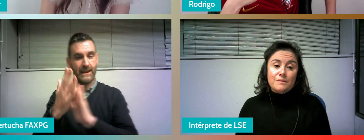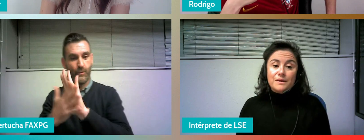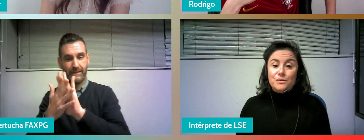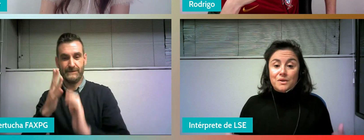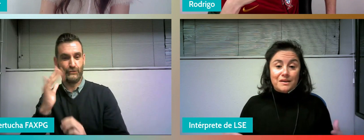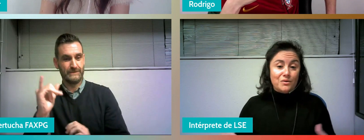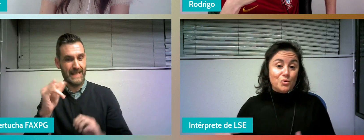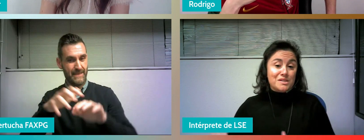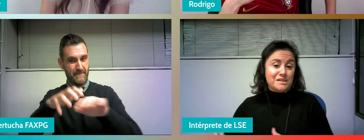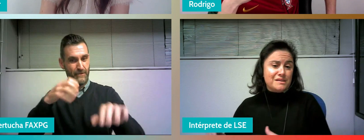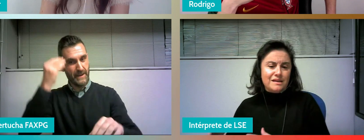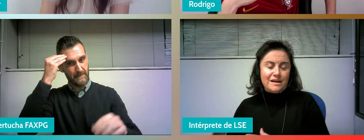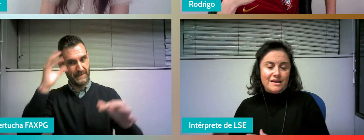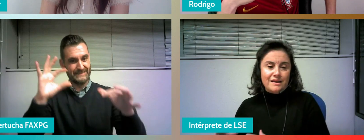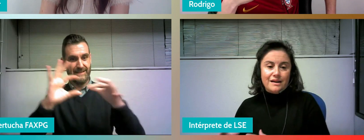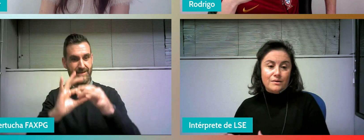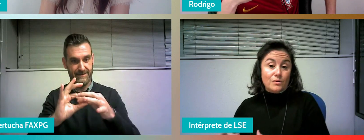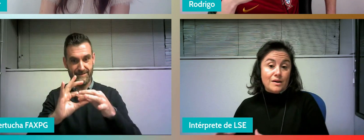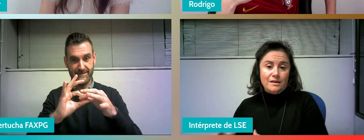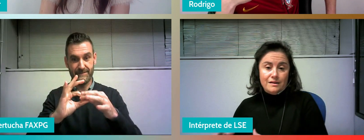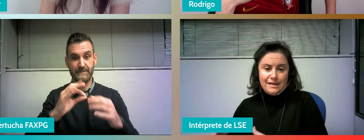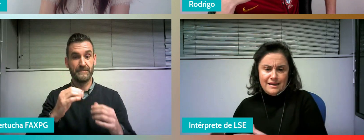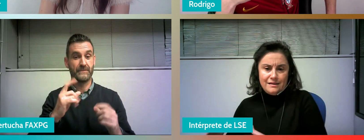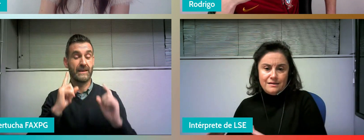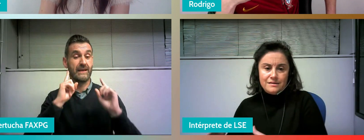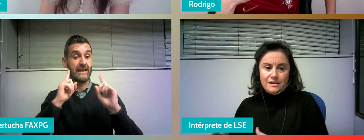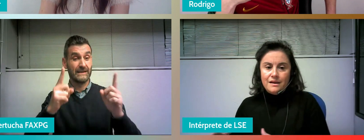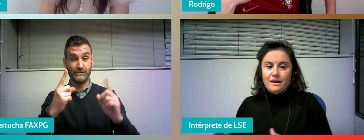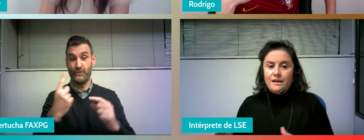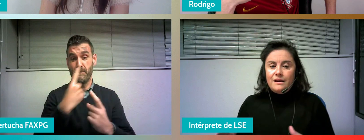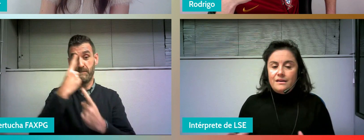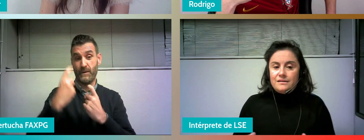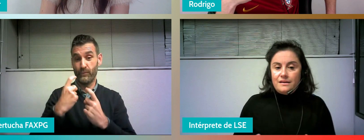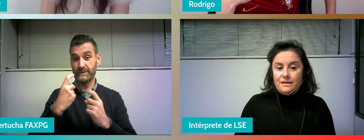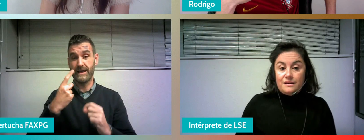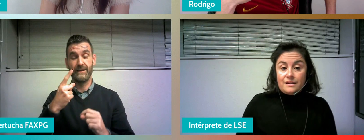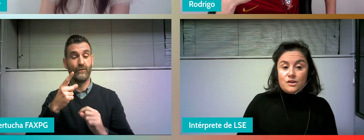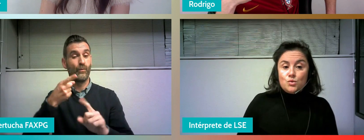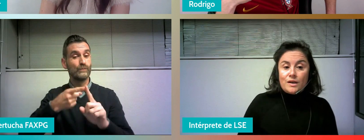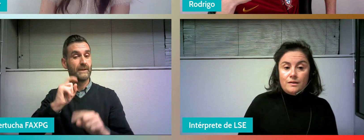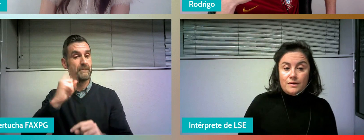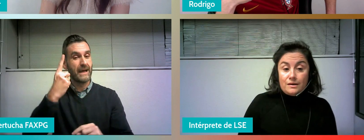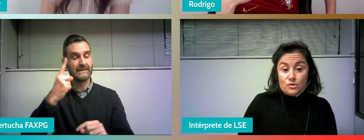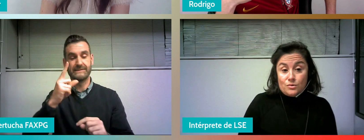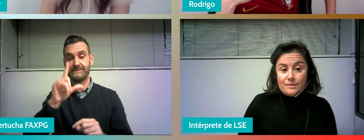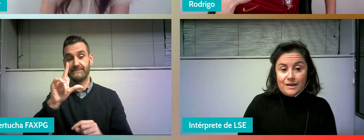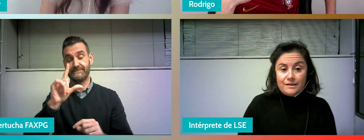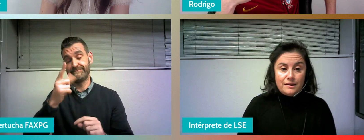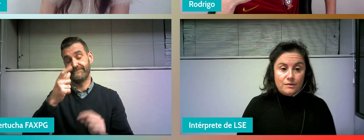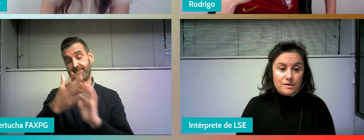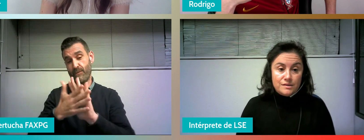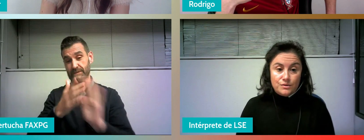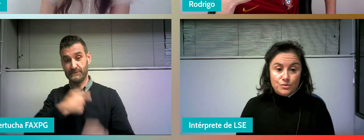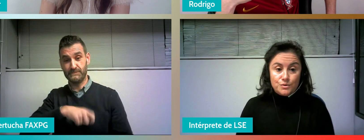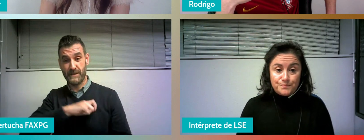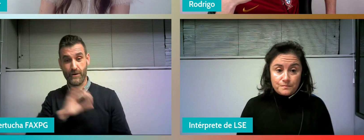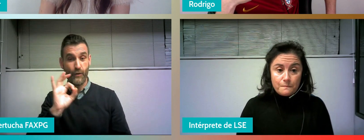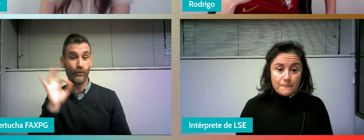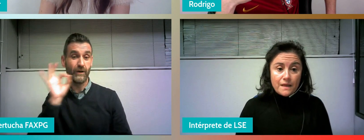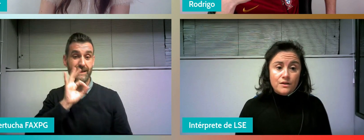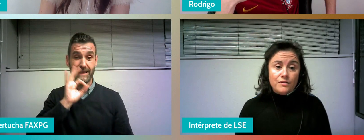un pensamento que o existir a lingua oral X ten a súa equivalente en lingua de